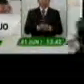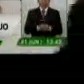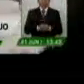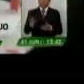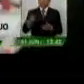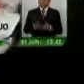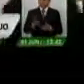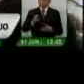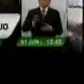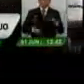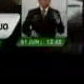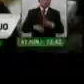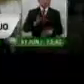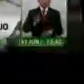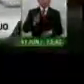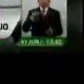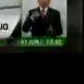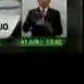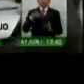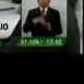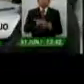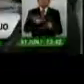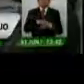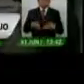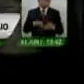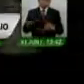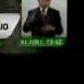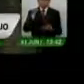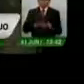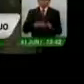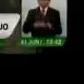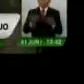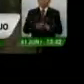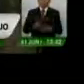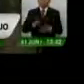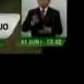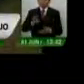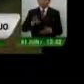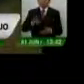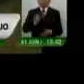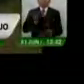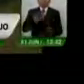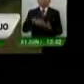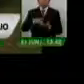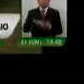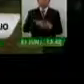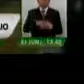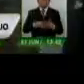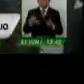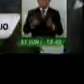la inversión es de más de 8 mil millones de dólares y proyecta con nuevas inversiones llegar a 9 mil millones de